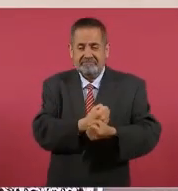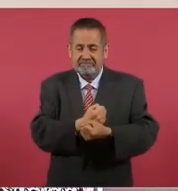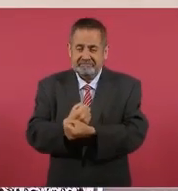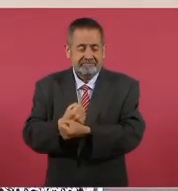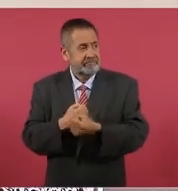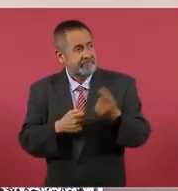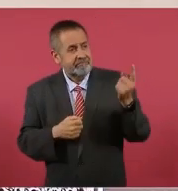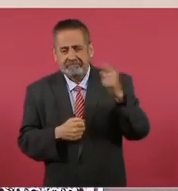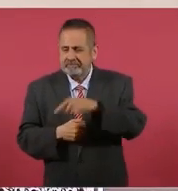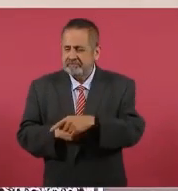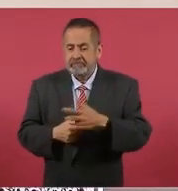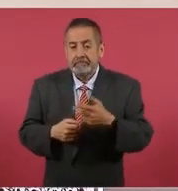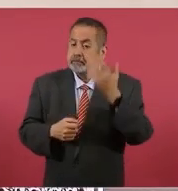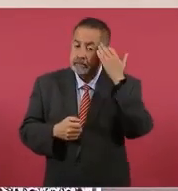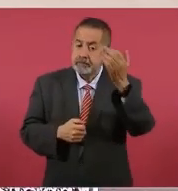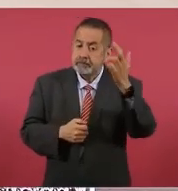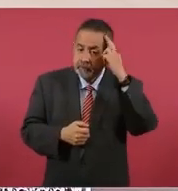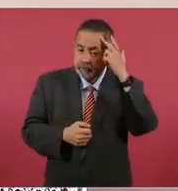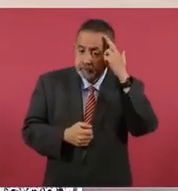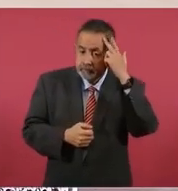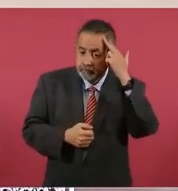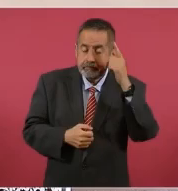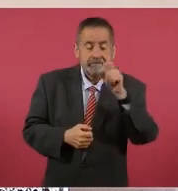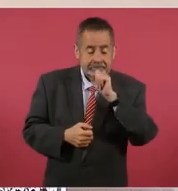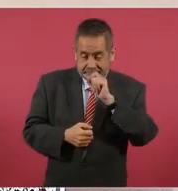época de Porfirio Díaz, porque también